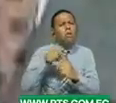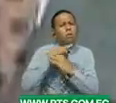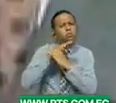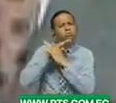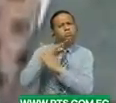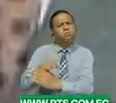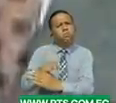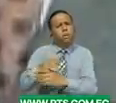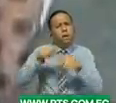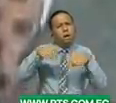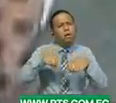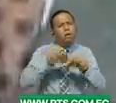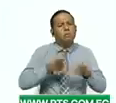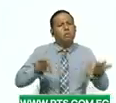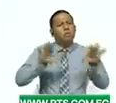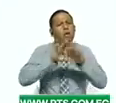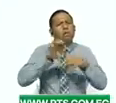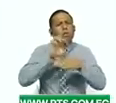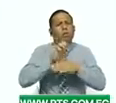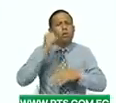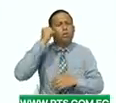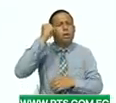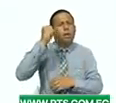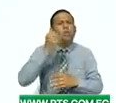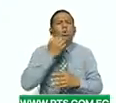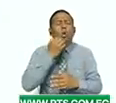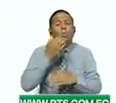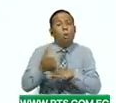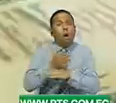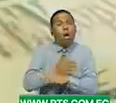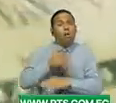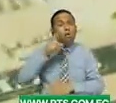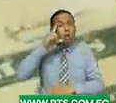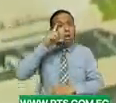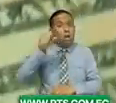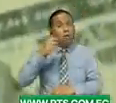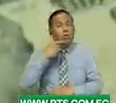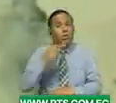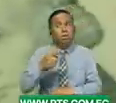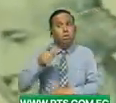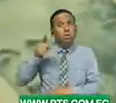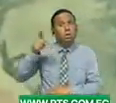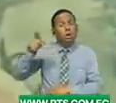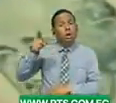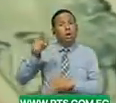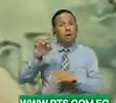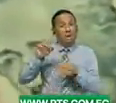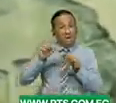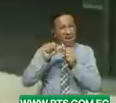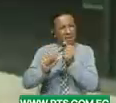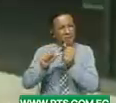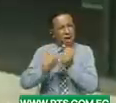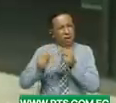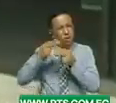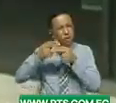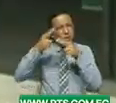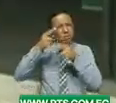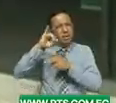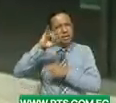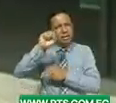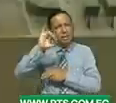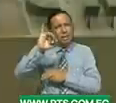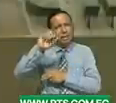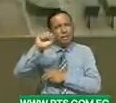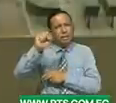público. Así lo indicó el presidente Guillermo Lasso tras la demanda millonaria que interpusieron los hermanos Isaías, ex dueños